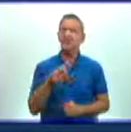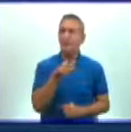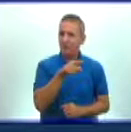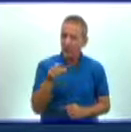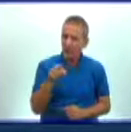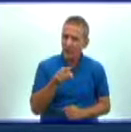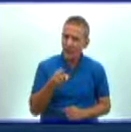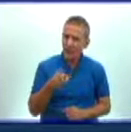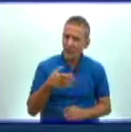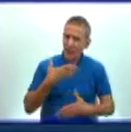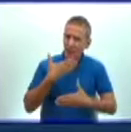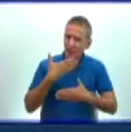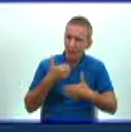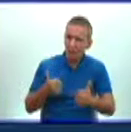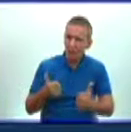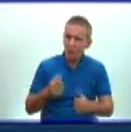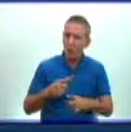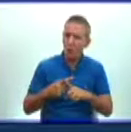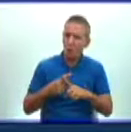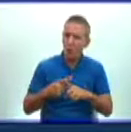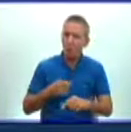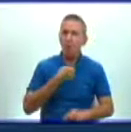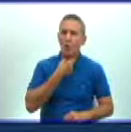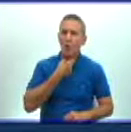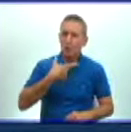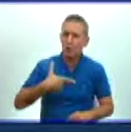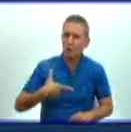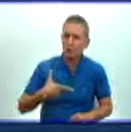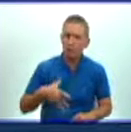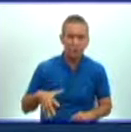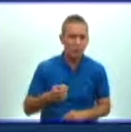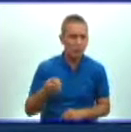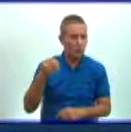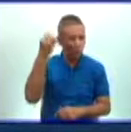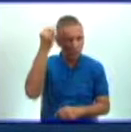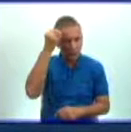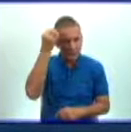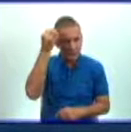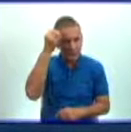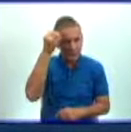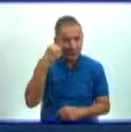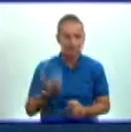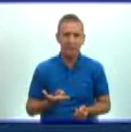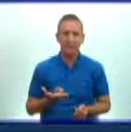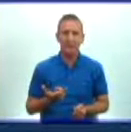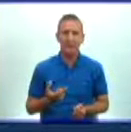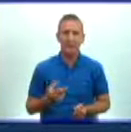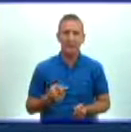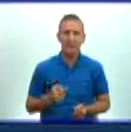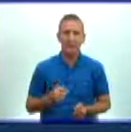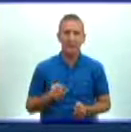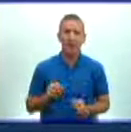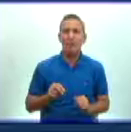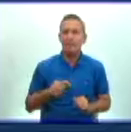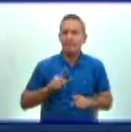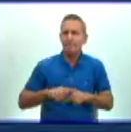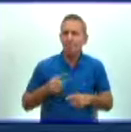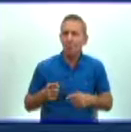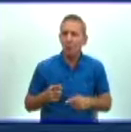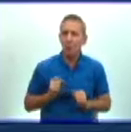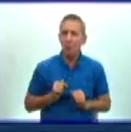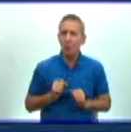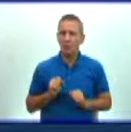nosotros por su ejemplo, por todo lo que saben, porque son capaces de descubrir